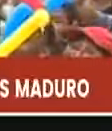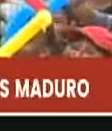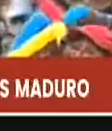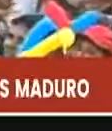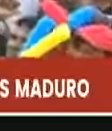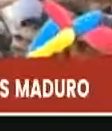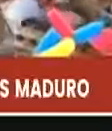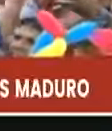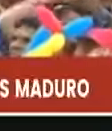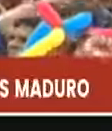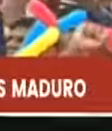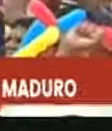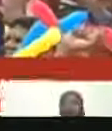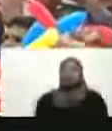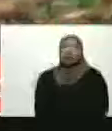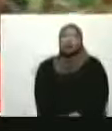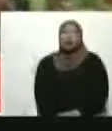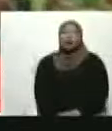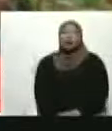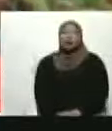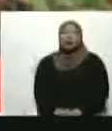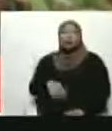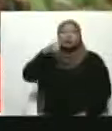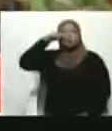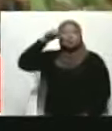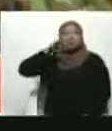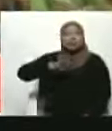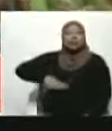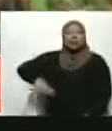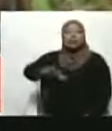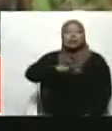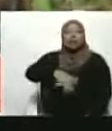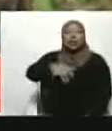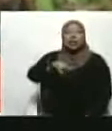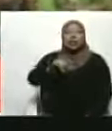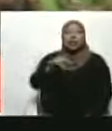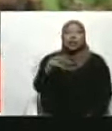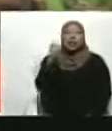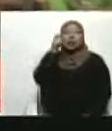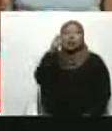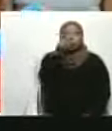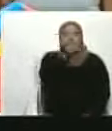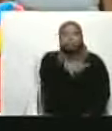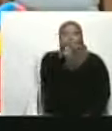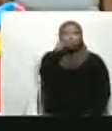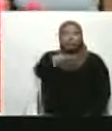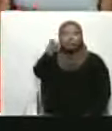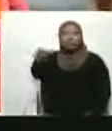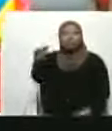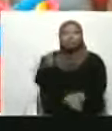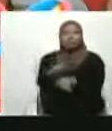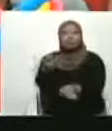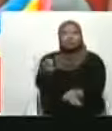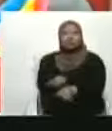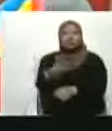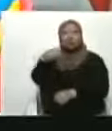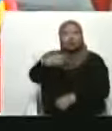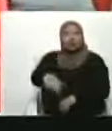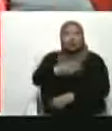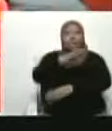la Pascua Cómo están ustedes Cómo está la moral por